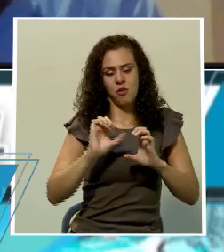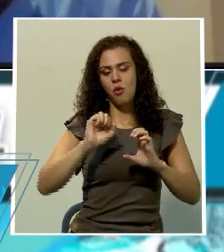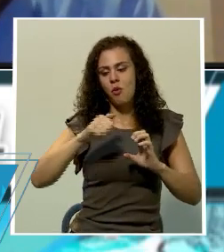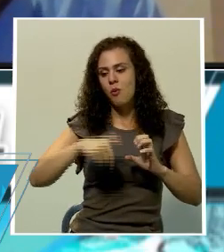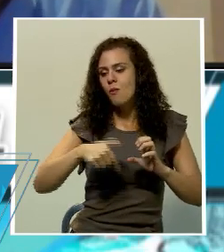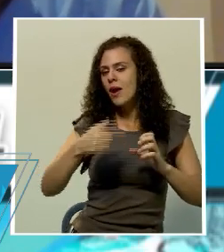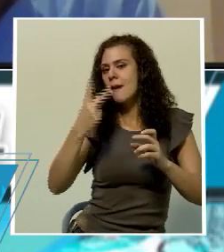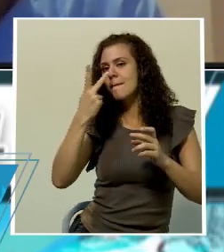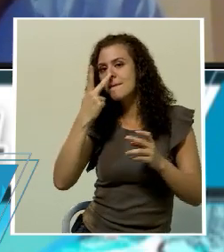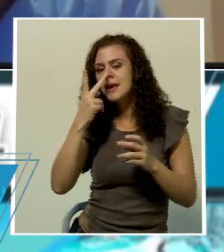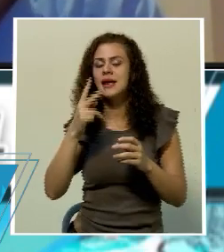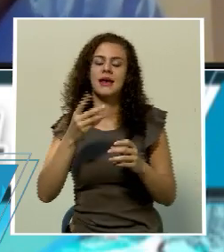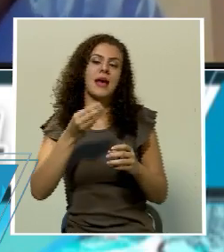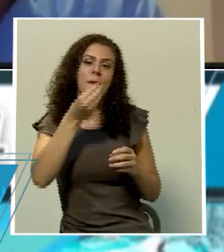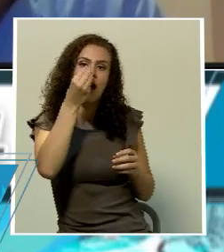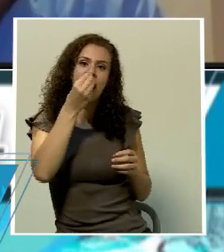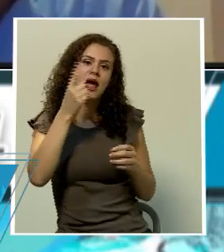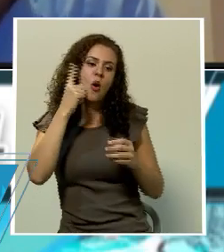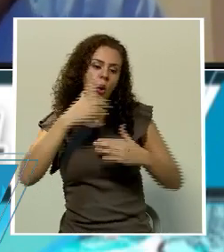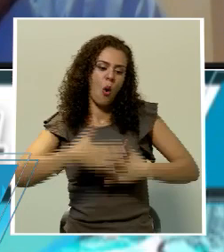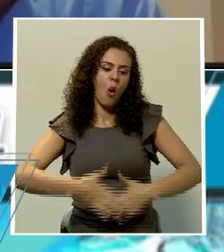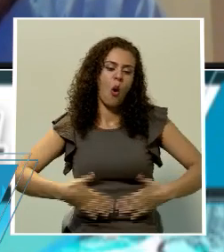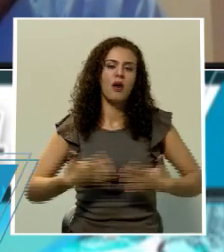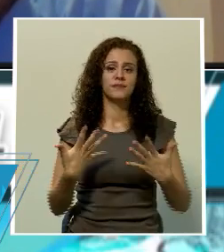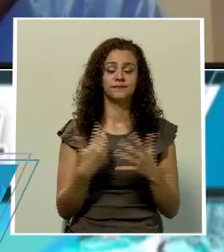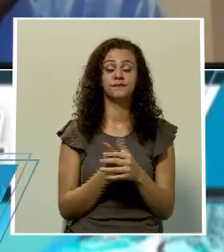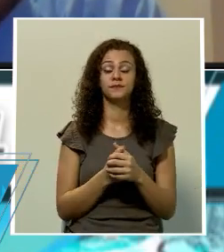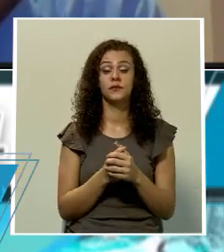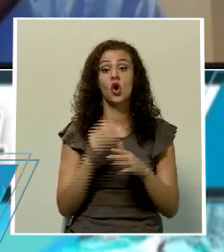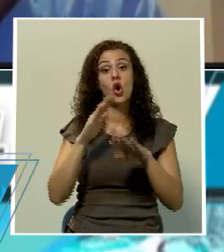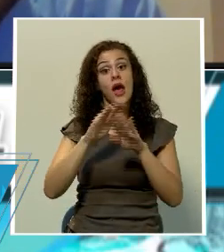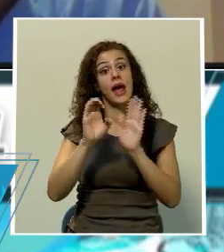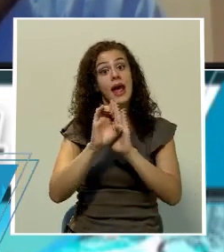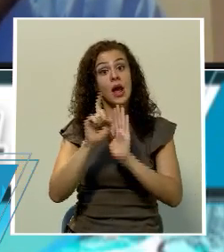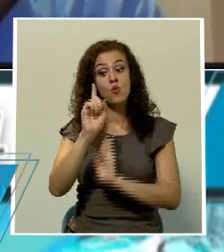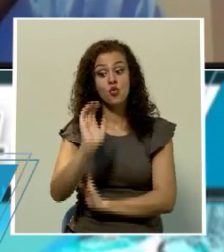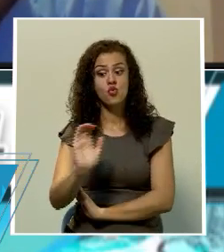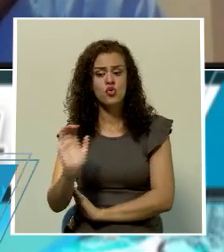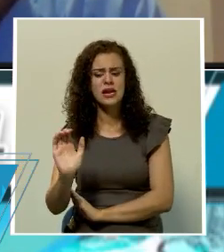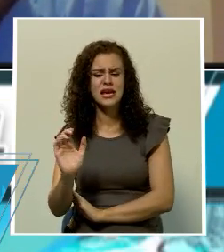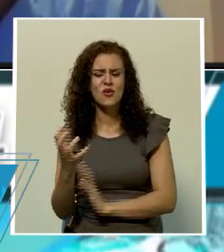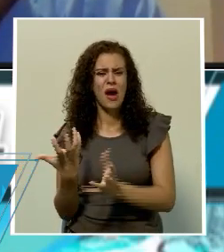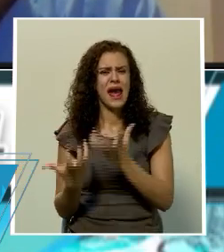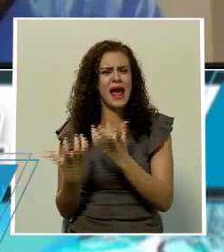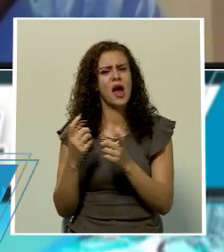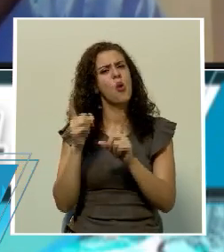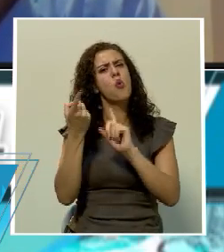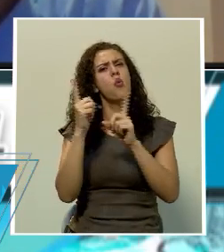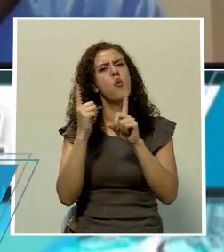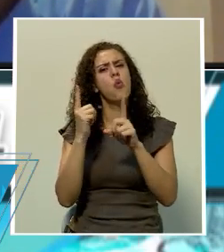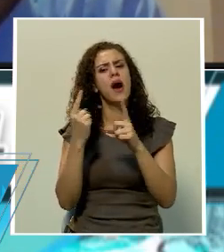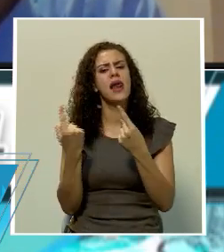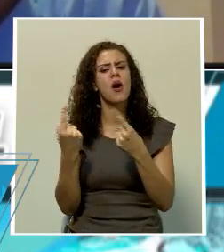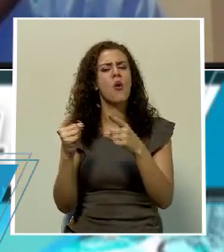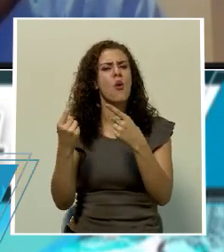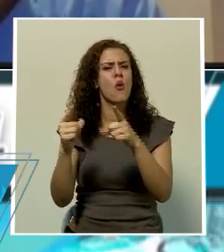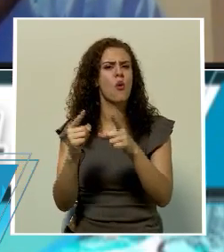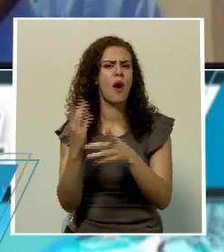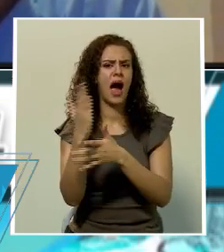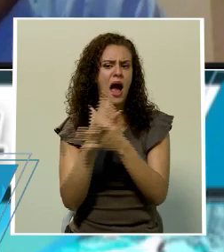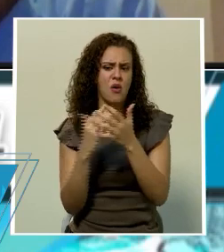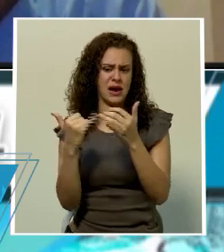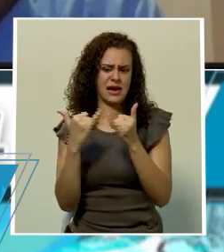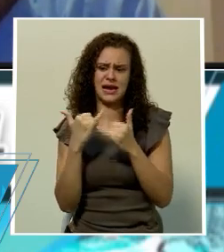genitales, sobre el abdomen. En el caso de un niño quemado, ¿cuáles son las secuelas? Algunas